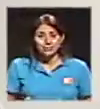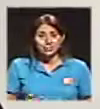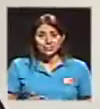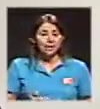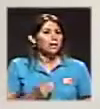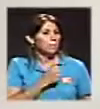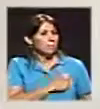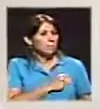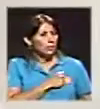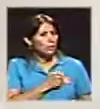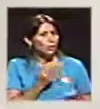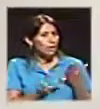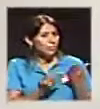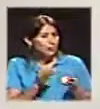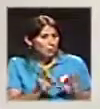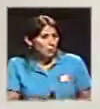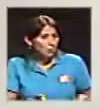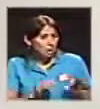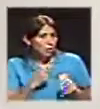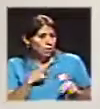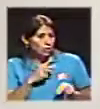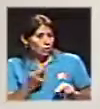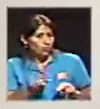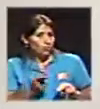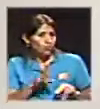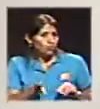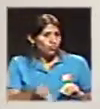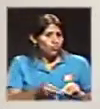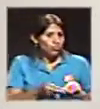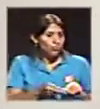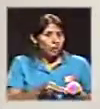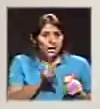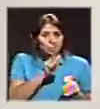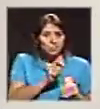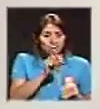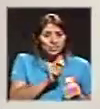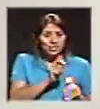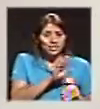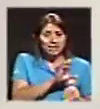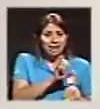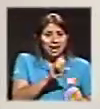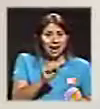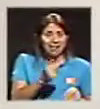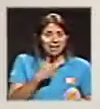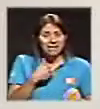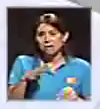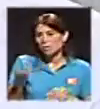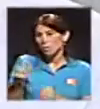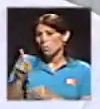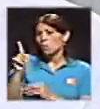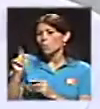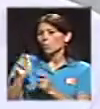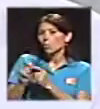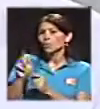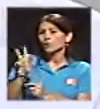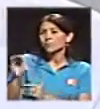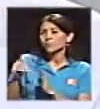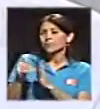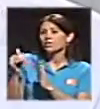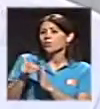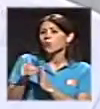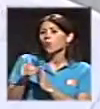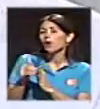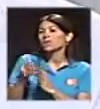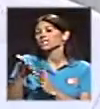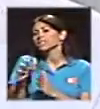pena, como nota de pie de página, las de la caja tienen como 1.3 millones más o menos, y con postergación 1.8,